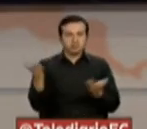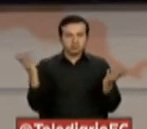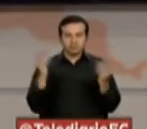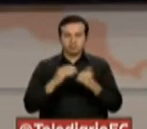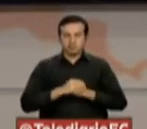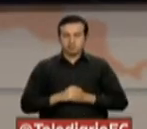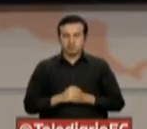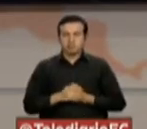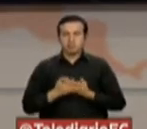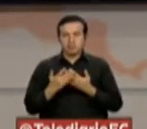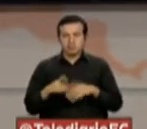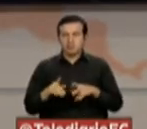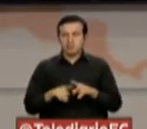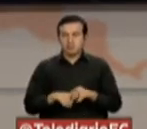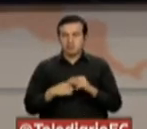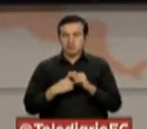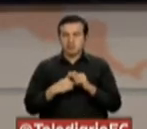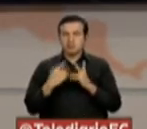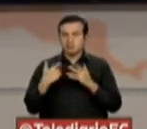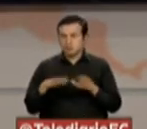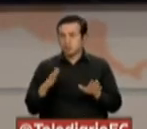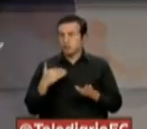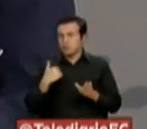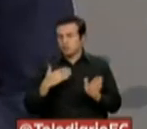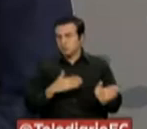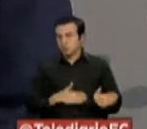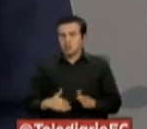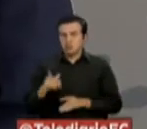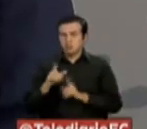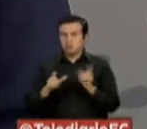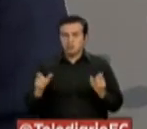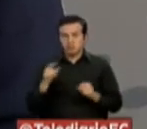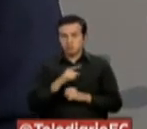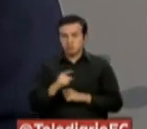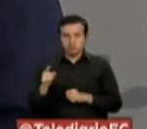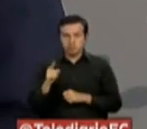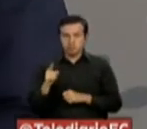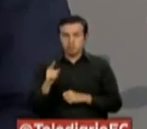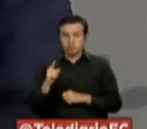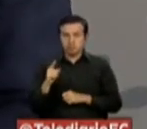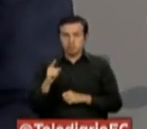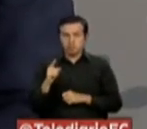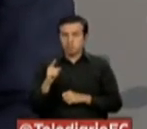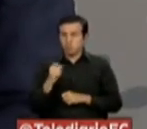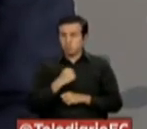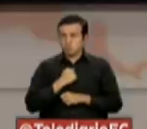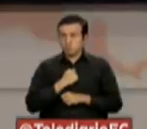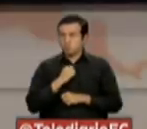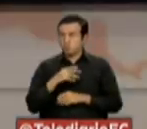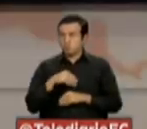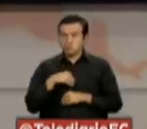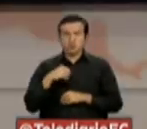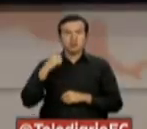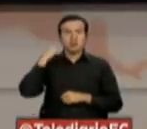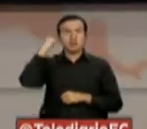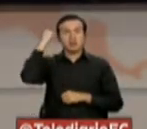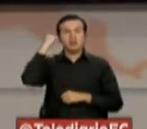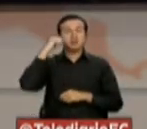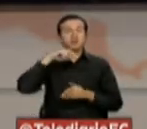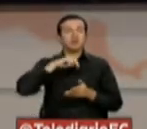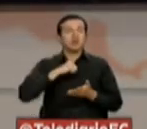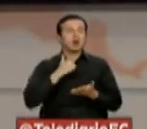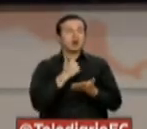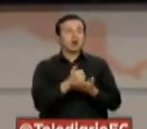conocimientos. Entonces, de hecho, disponen sin que nadie les otorgue el derecho. Es que el derecho se constituye en su